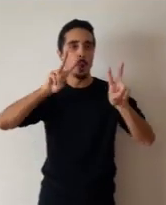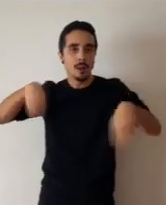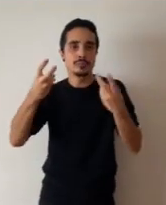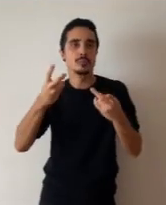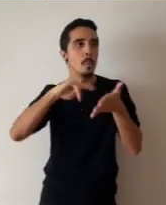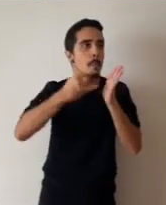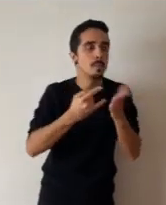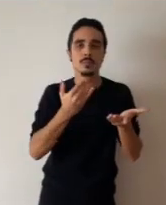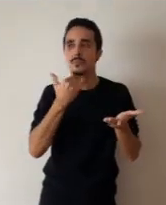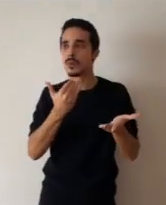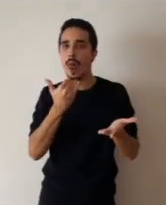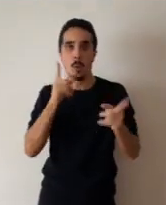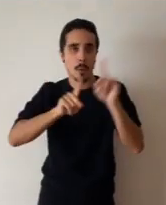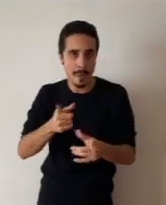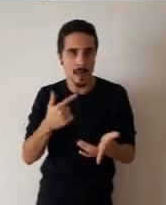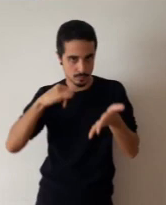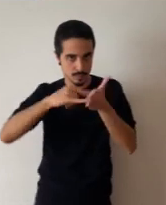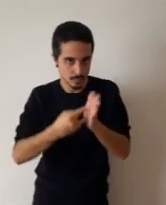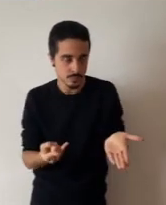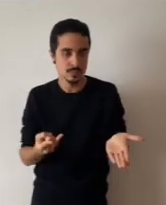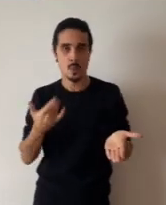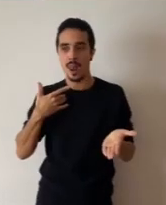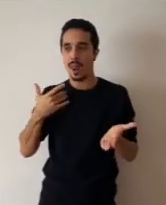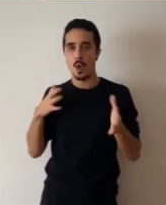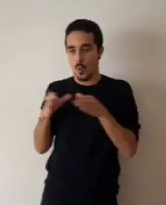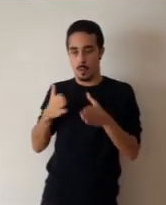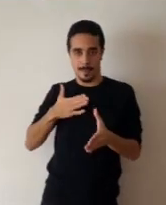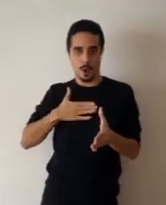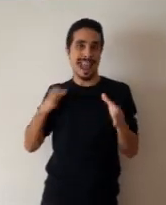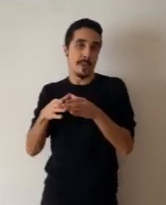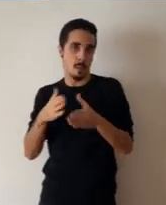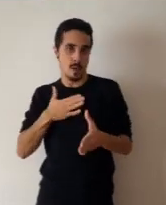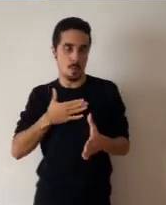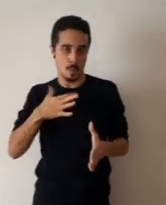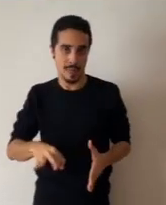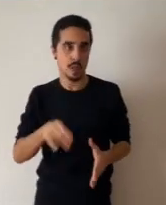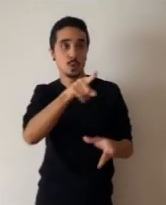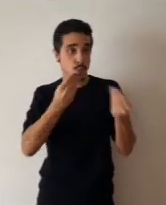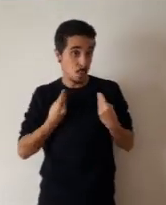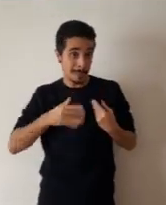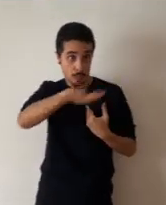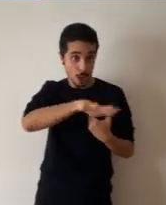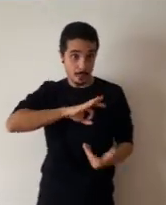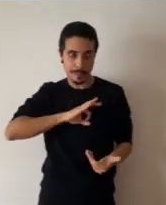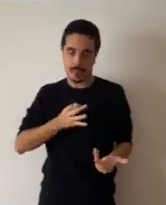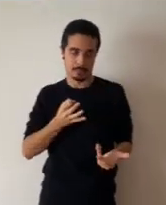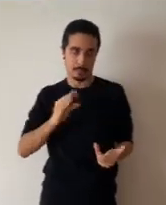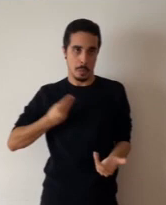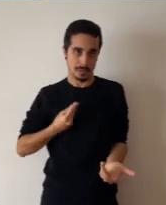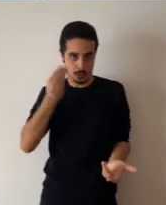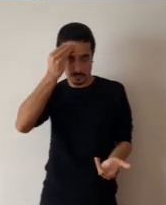resolver los problemas que sean necesarios, y el resto de la gente de mi servicio igual, y me imagino que donde vives tú pasará lo